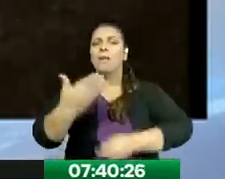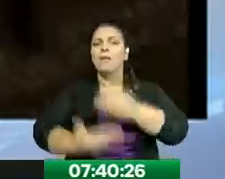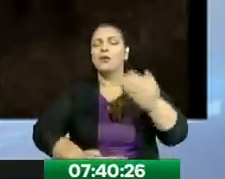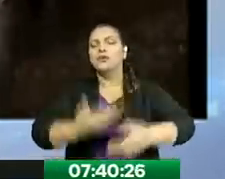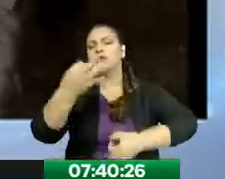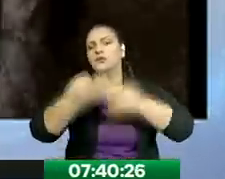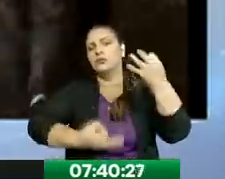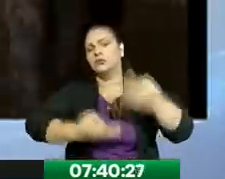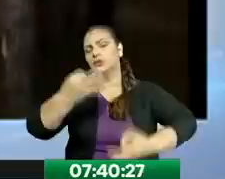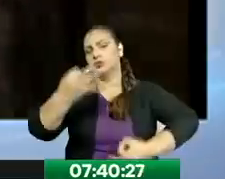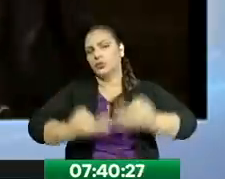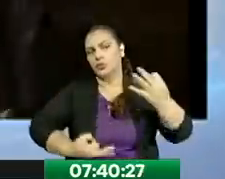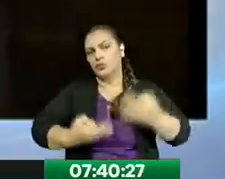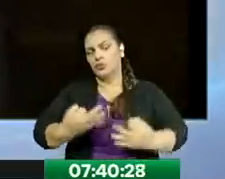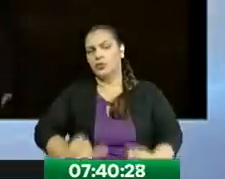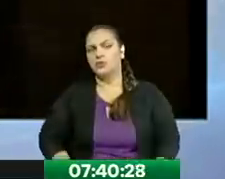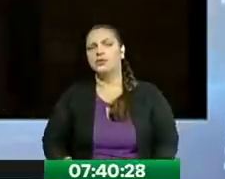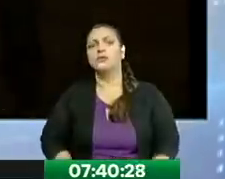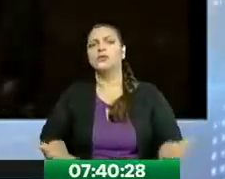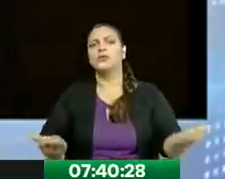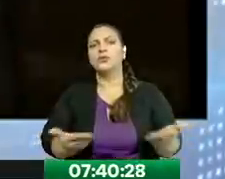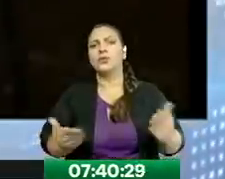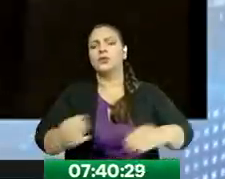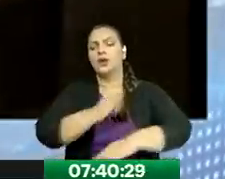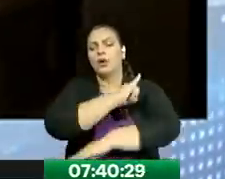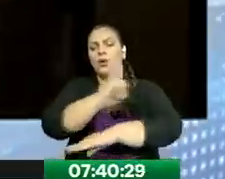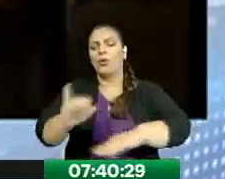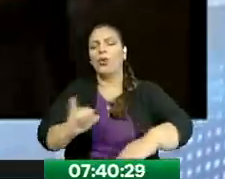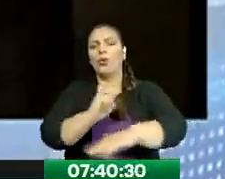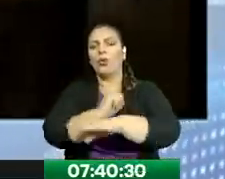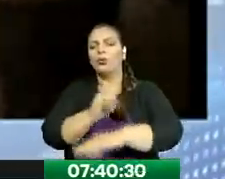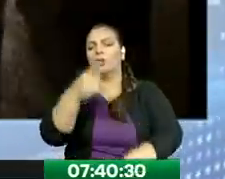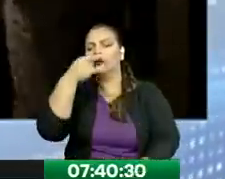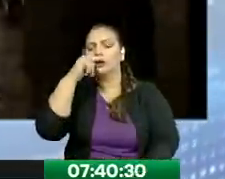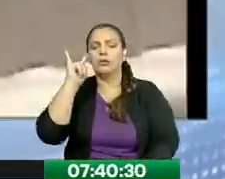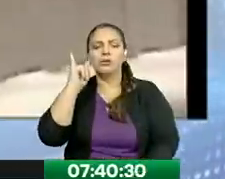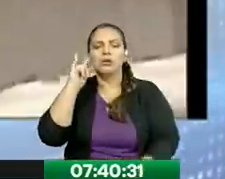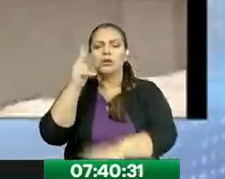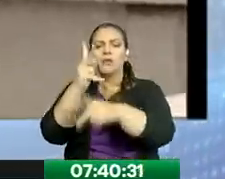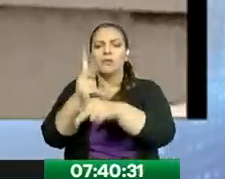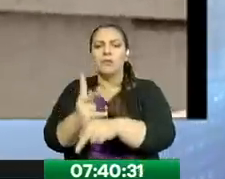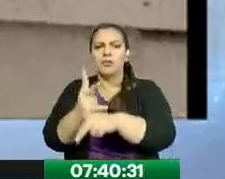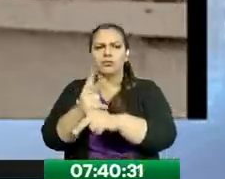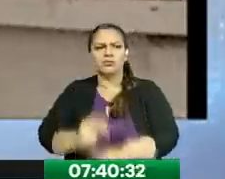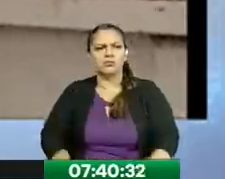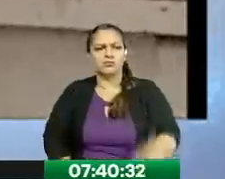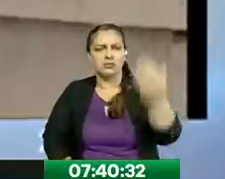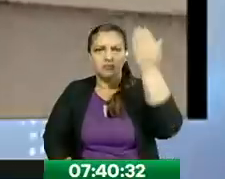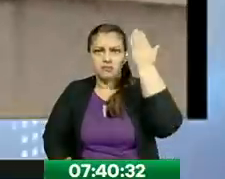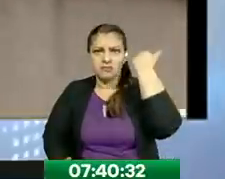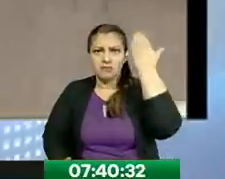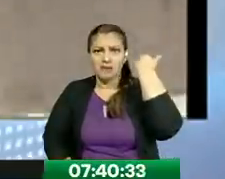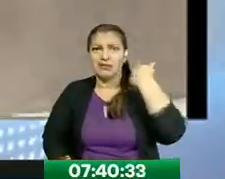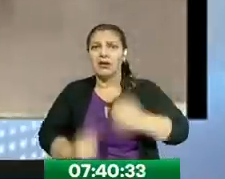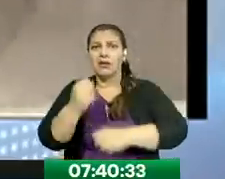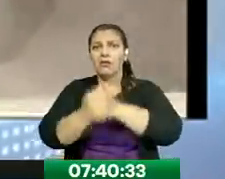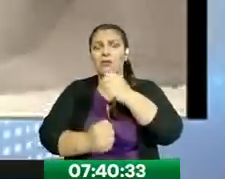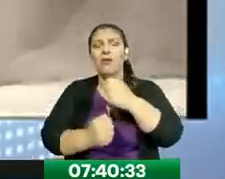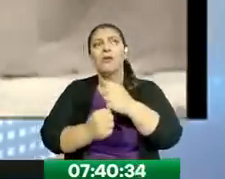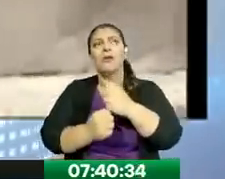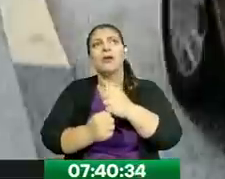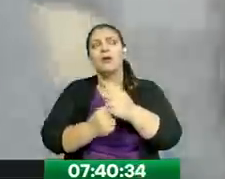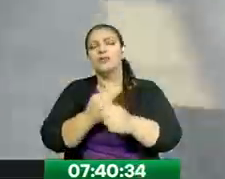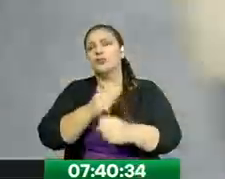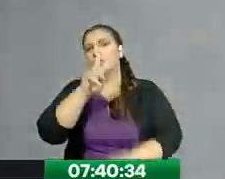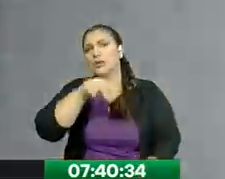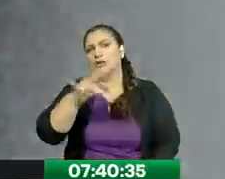la en la junta de protección de santa elena en el 2017 fue entregado a adolescente los tres hermanos a la custodia del padre